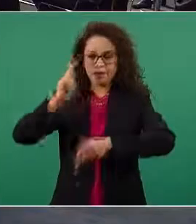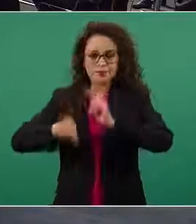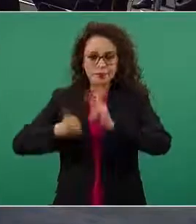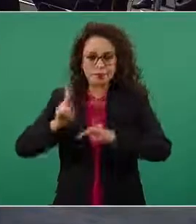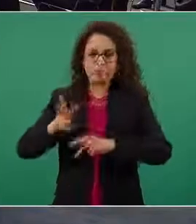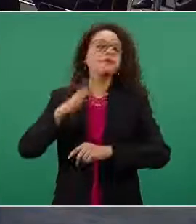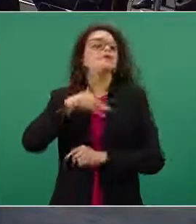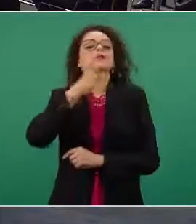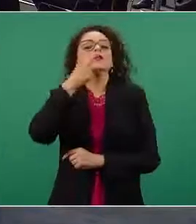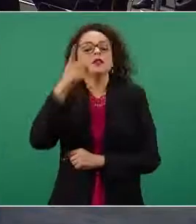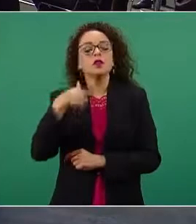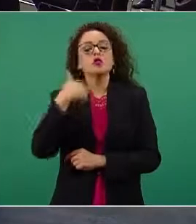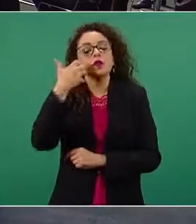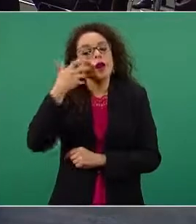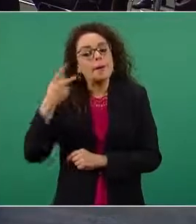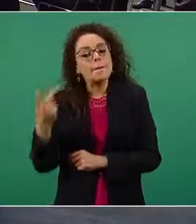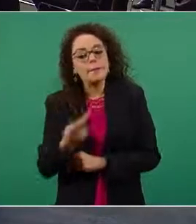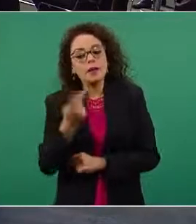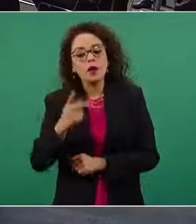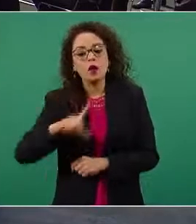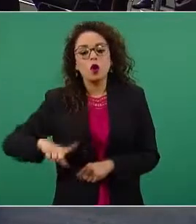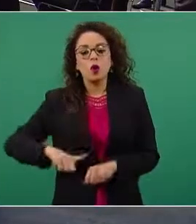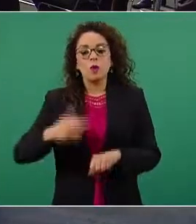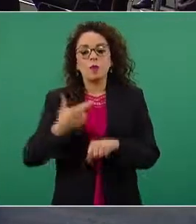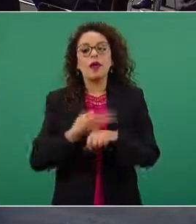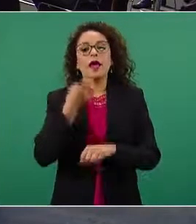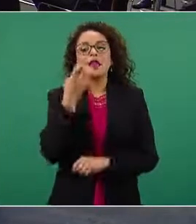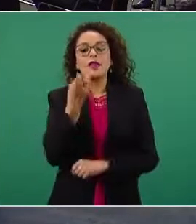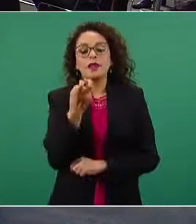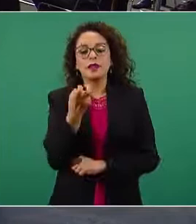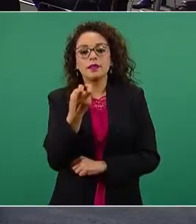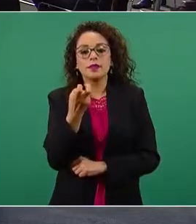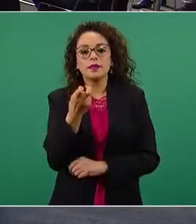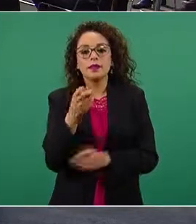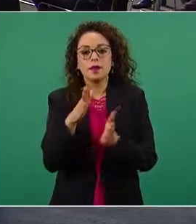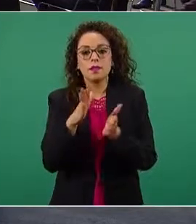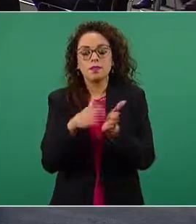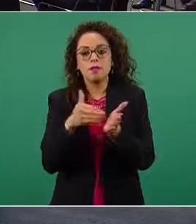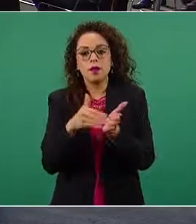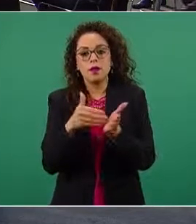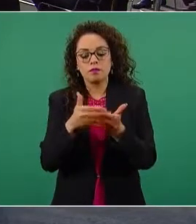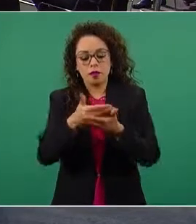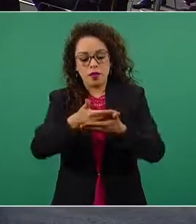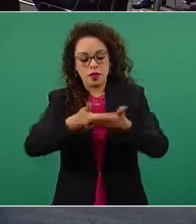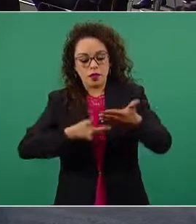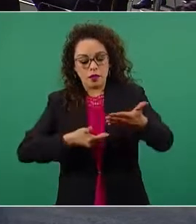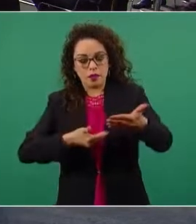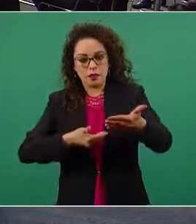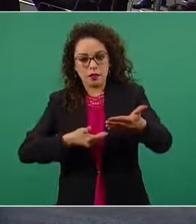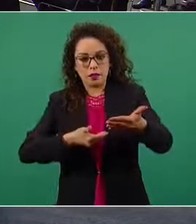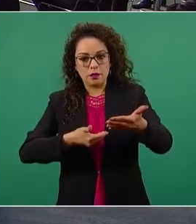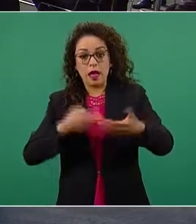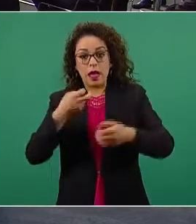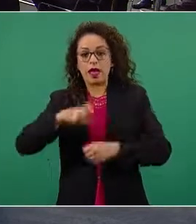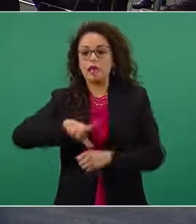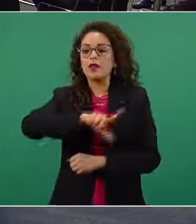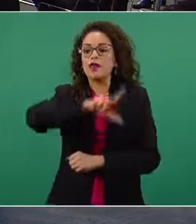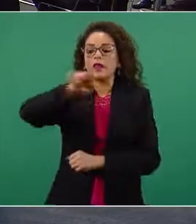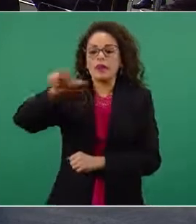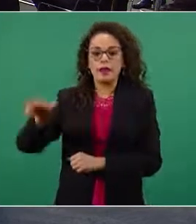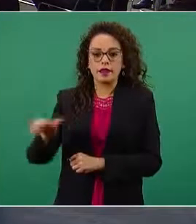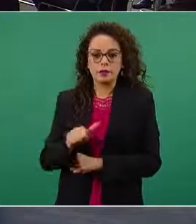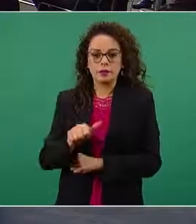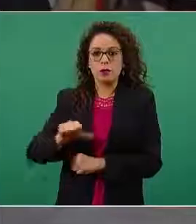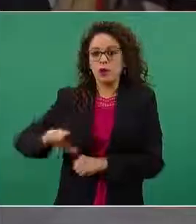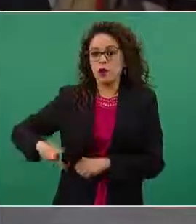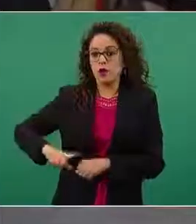queremos consultar con el gobernador este documento. Y fue que a la siguiente llamada nos dijeron, el